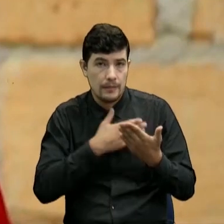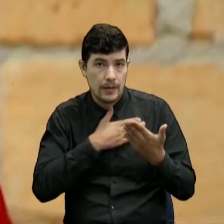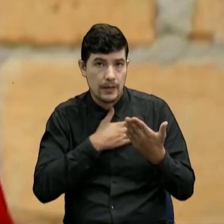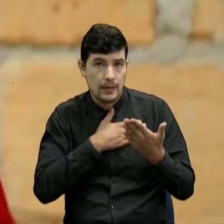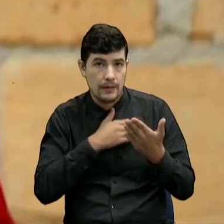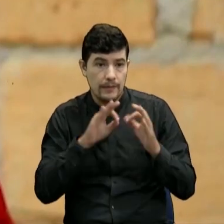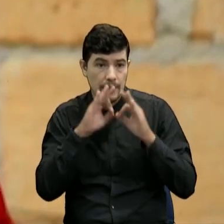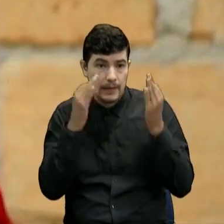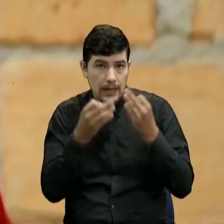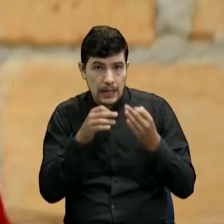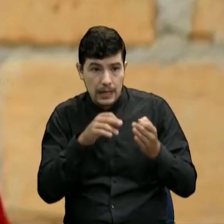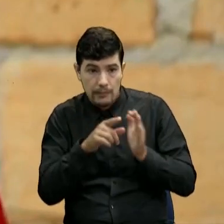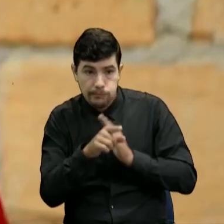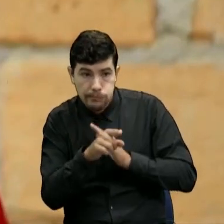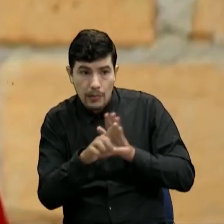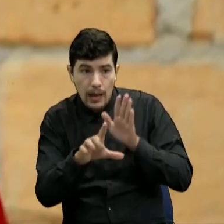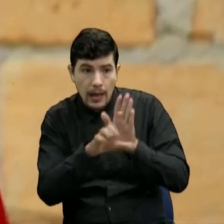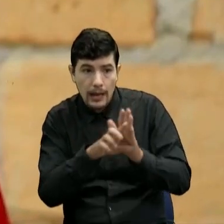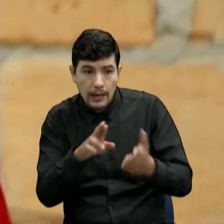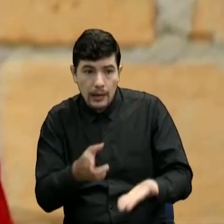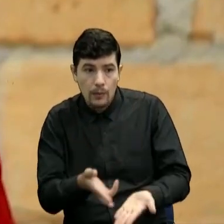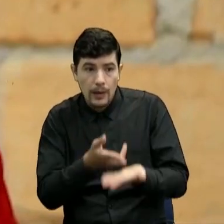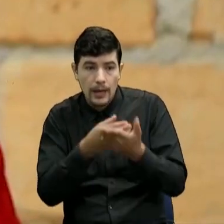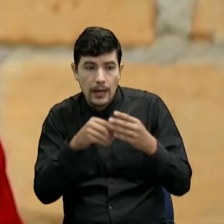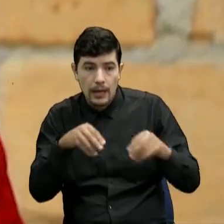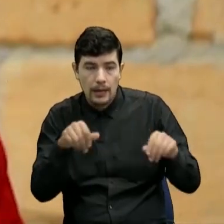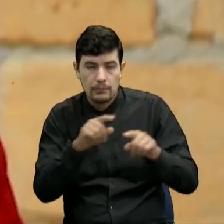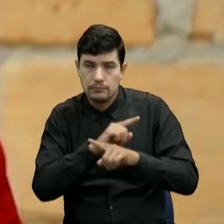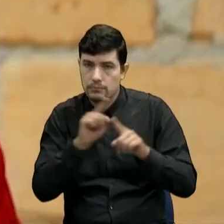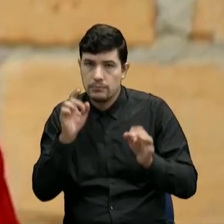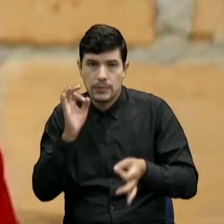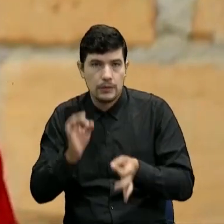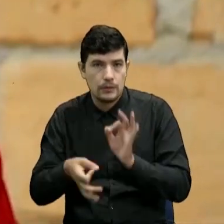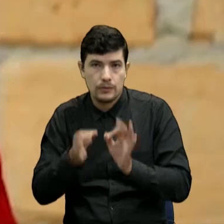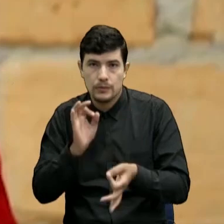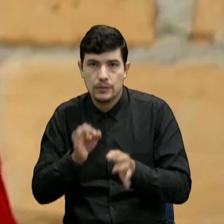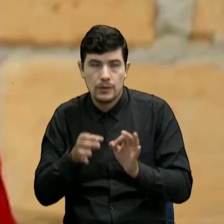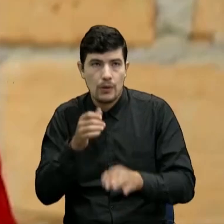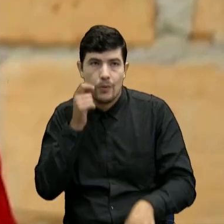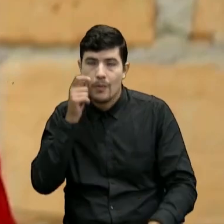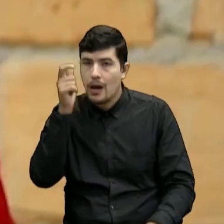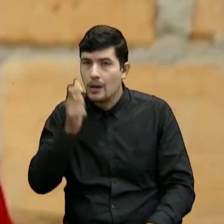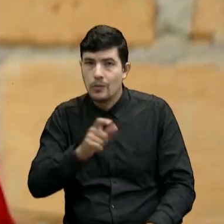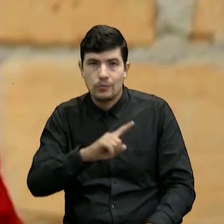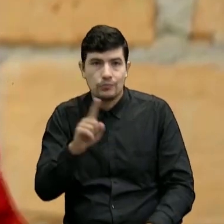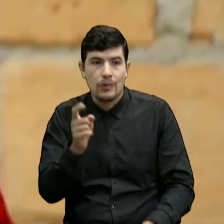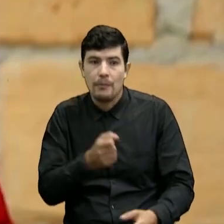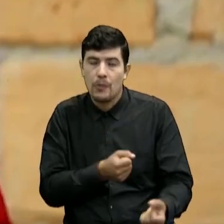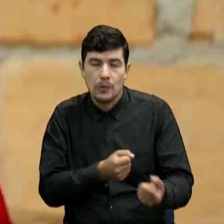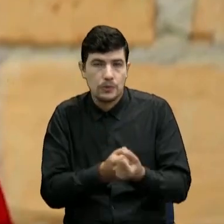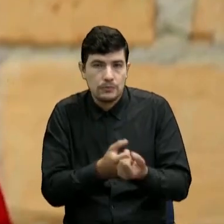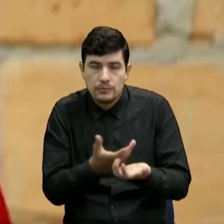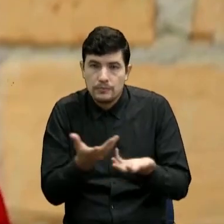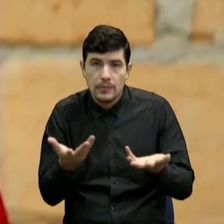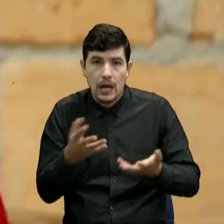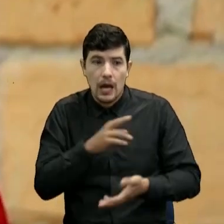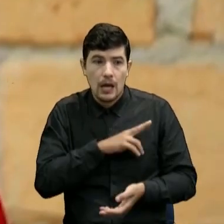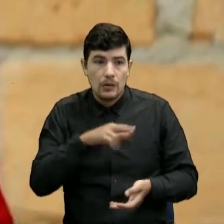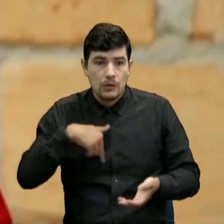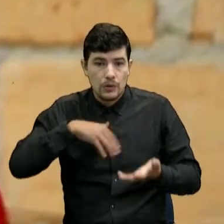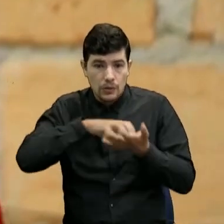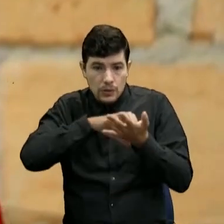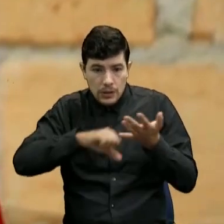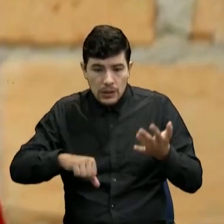tierra es algo muy injusto algo muy inhumano porque a nosotros nos están quitando